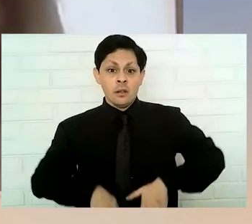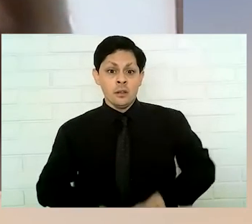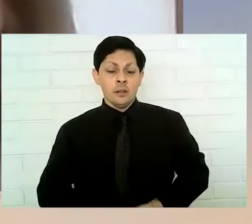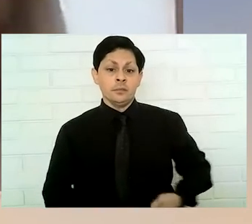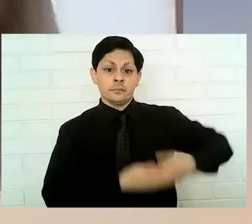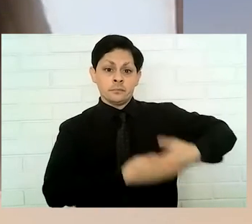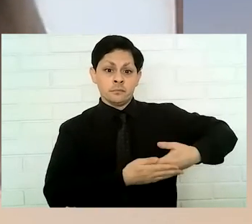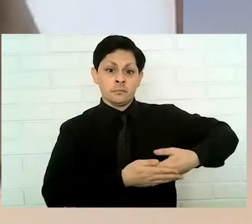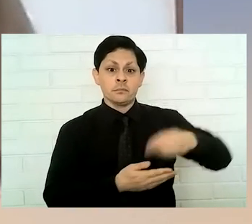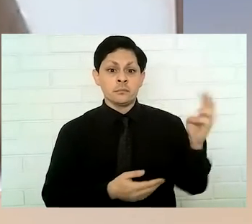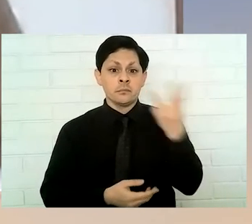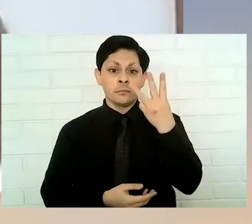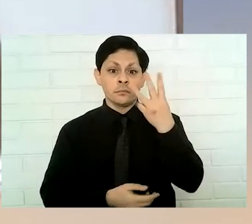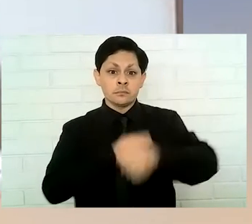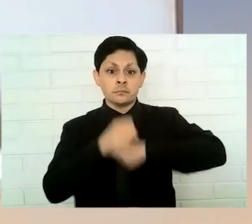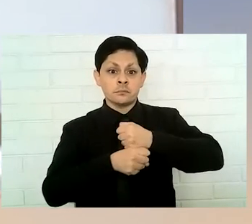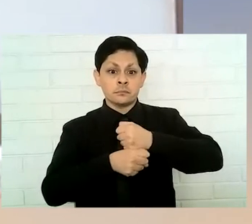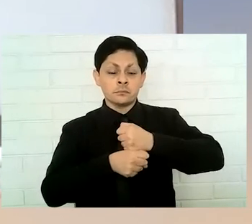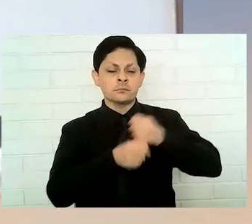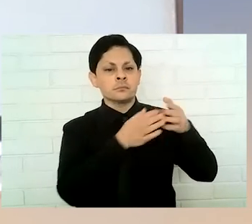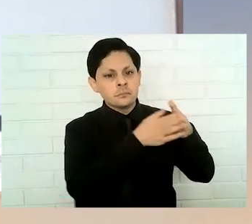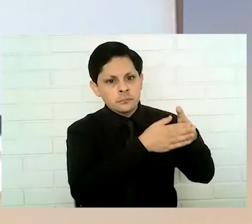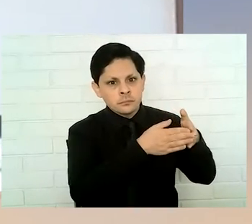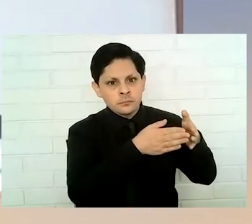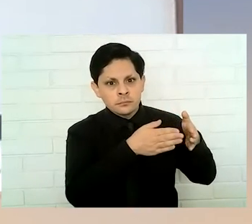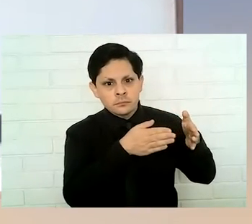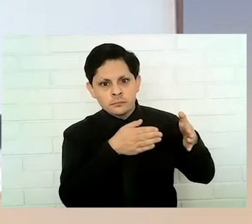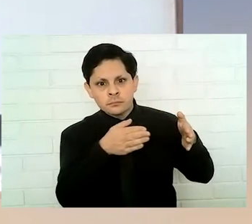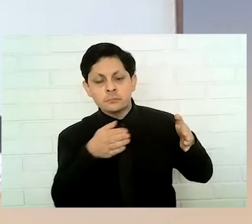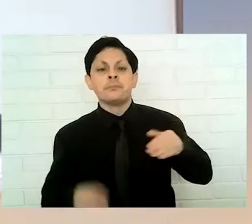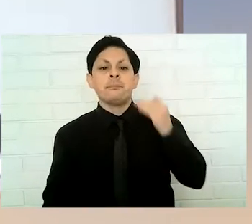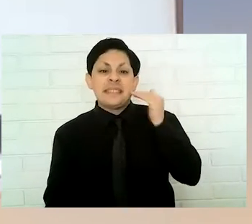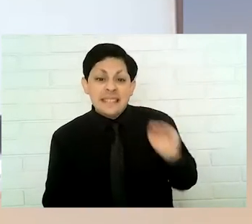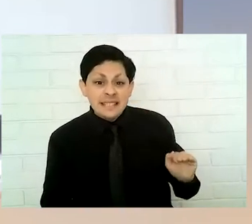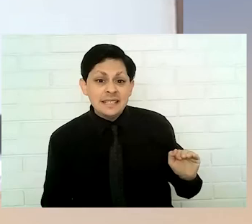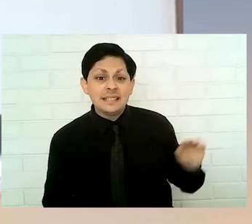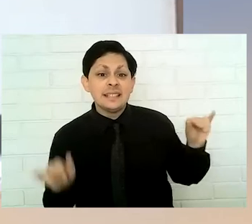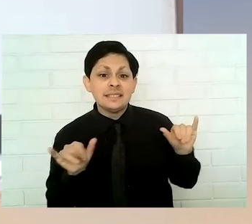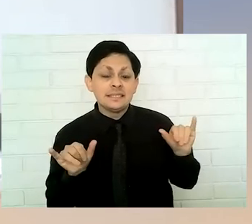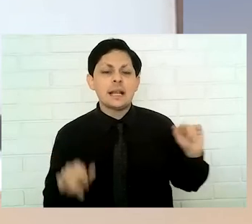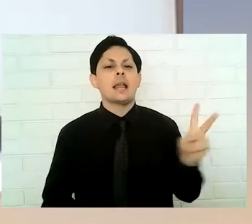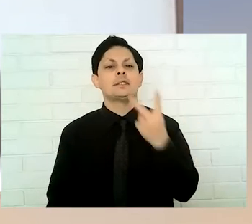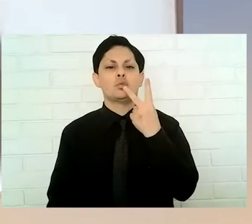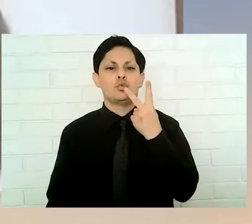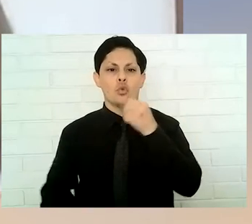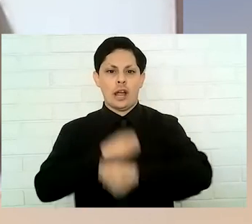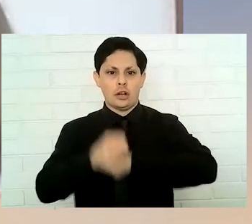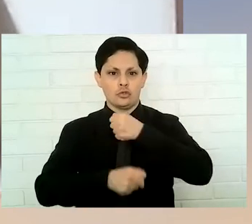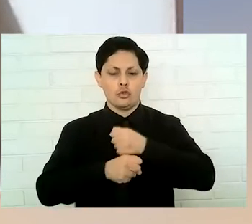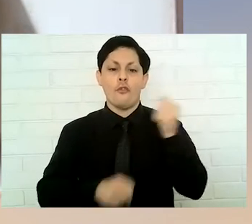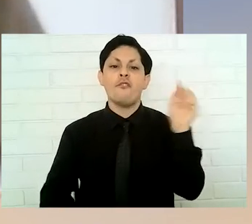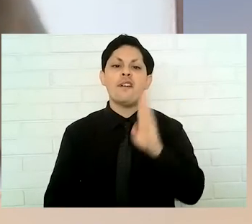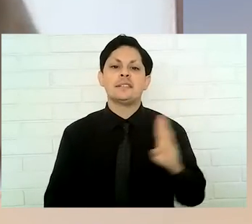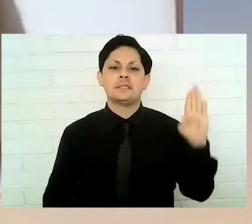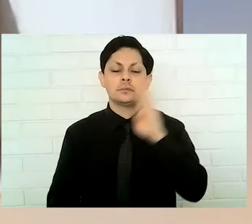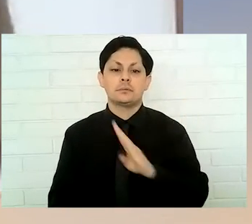hasta el 3er año, y después lo seguimos a la escuela desde kinder hasta 2º año básico. Entonces